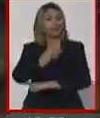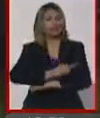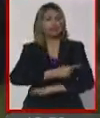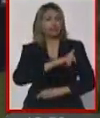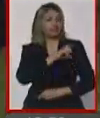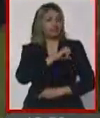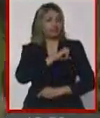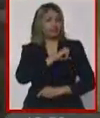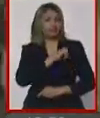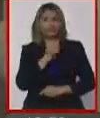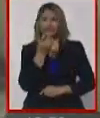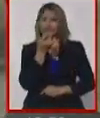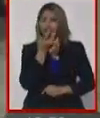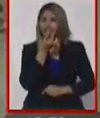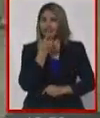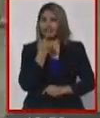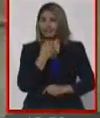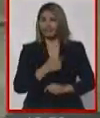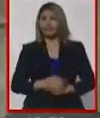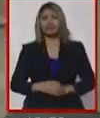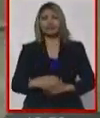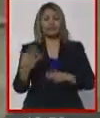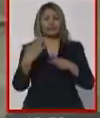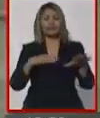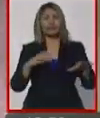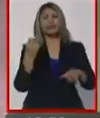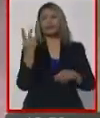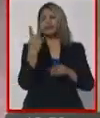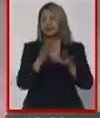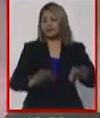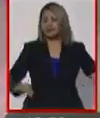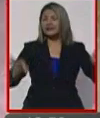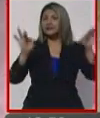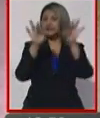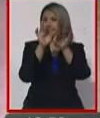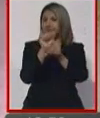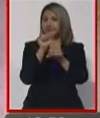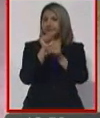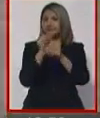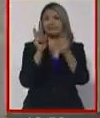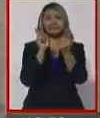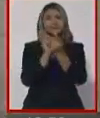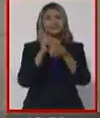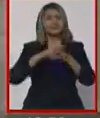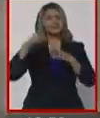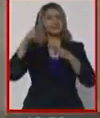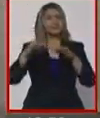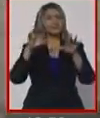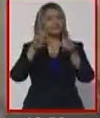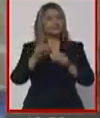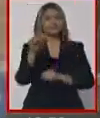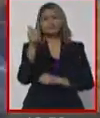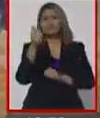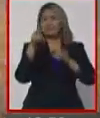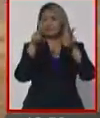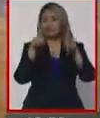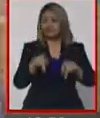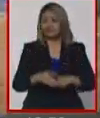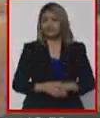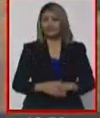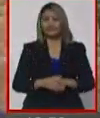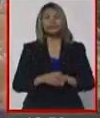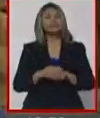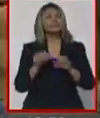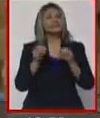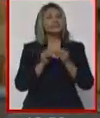la Fuerza Especial de Lucha contra el Narcotráfico realizó dos importantes operativos que dieron como resultado la aprehensión de 10 personas y